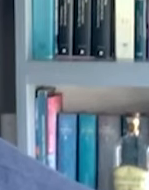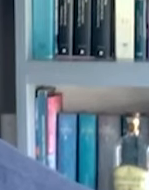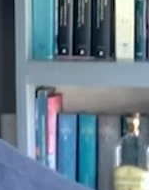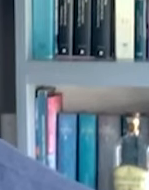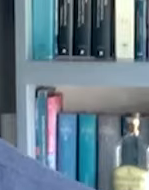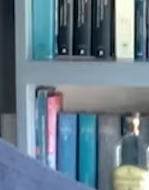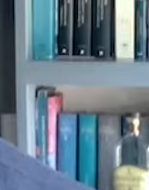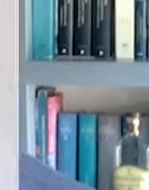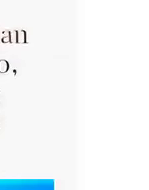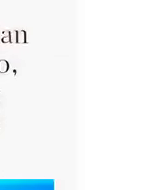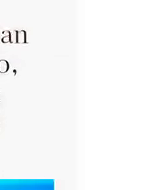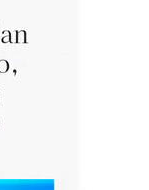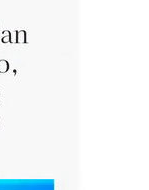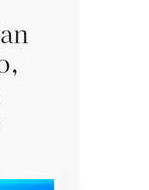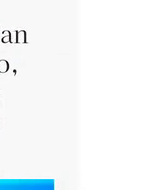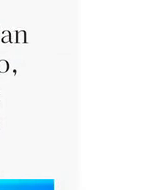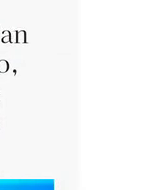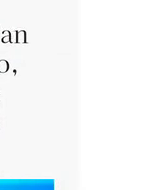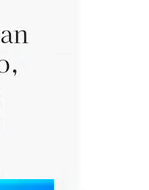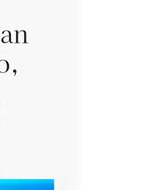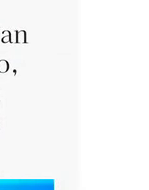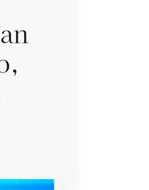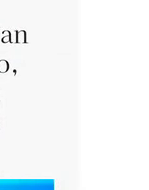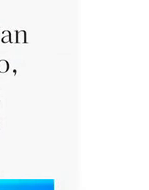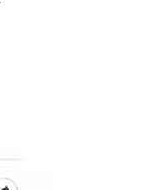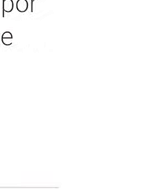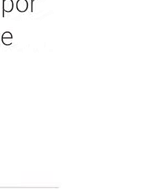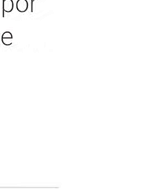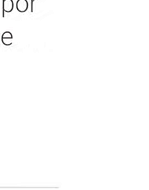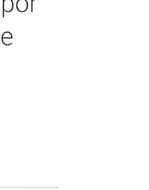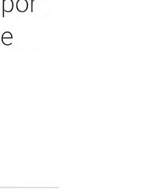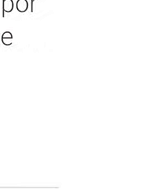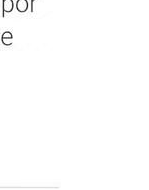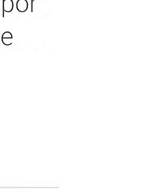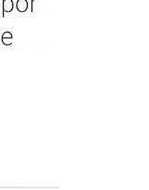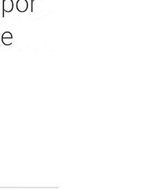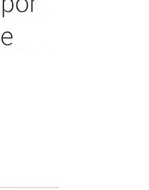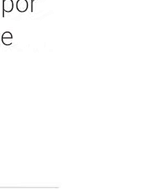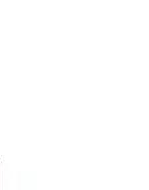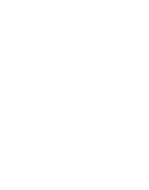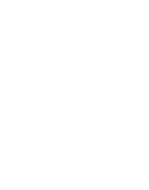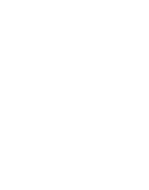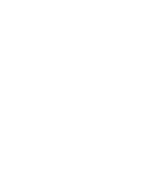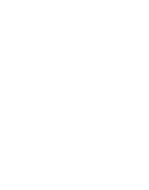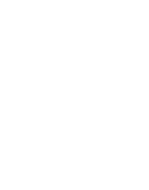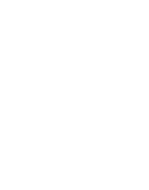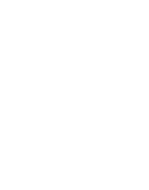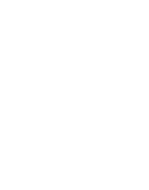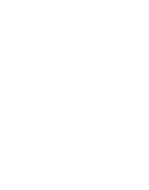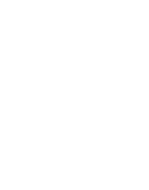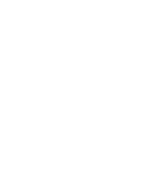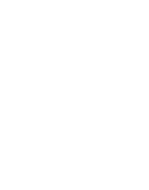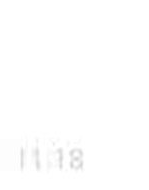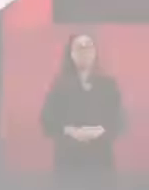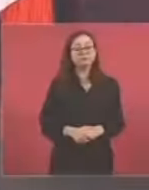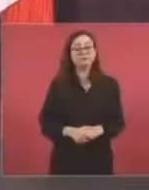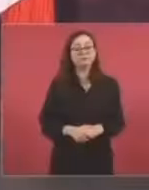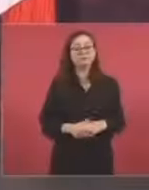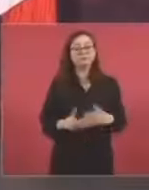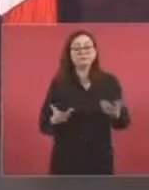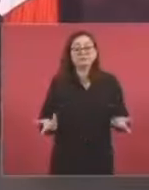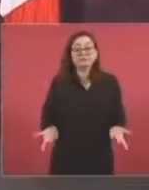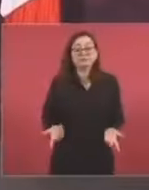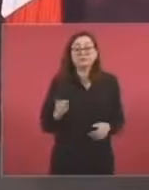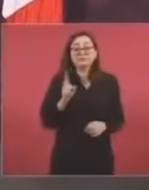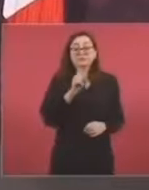estigmatizando a quienes discrepan se atragantó con El karma el hashtag viral de narcopresidente agarró calle y se volvió grito